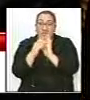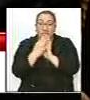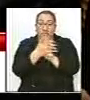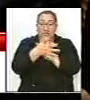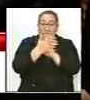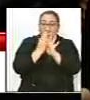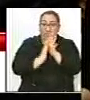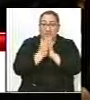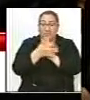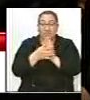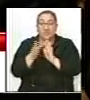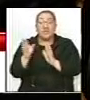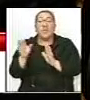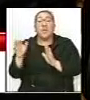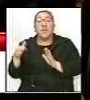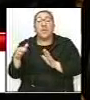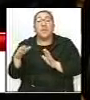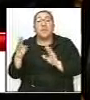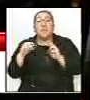revisan si estamos cumpliendo a cabalidad